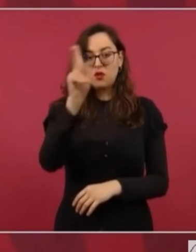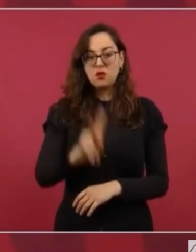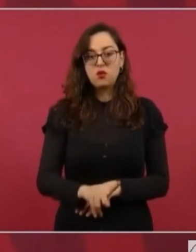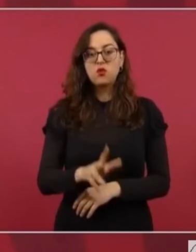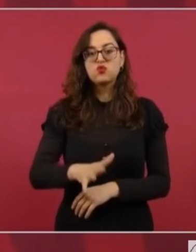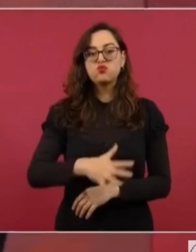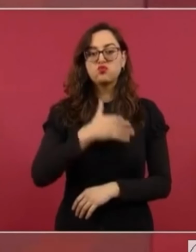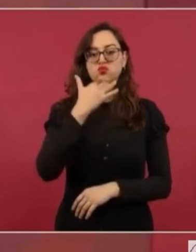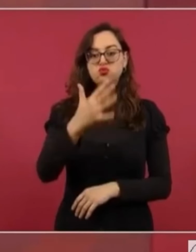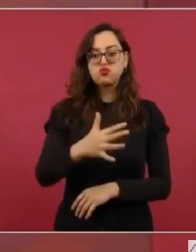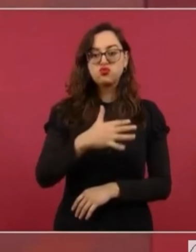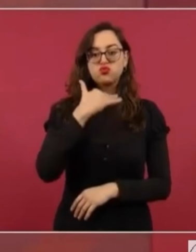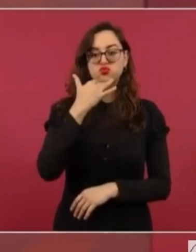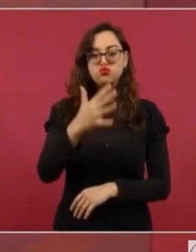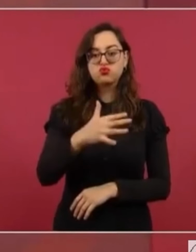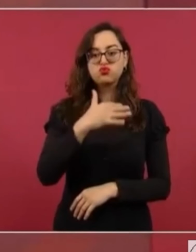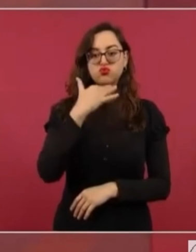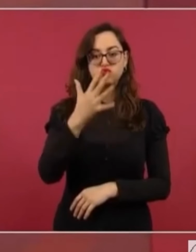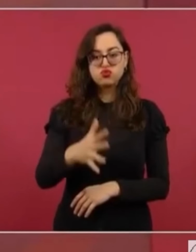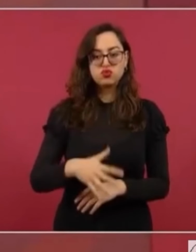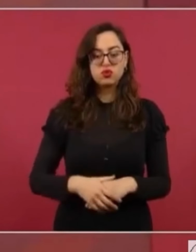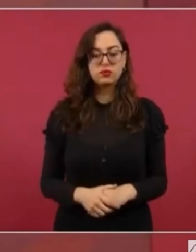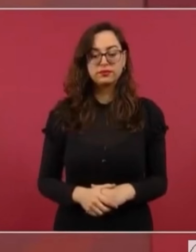En los 36 años